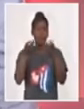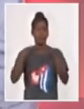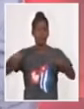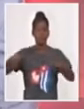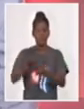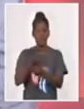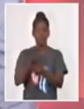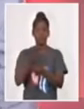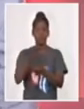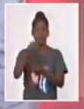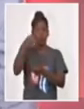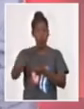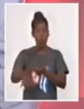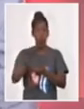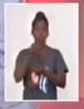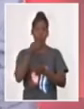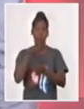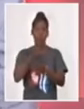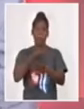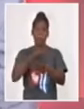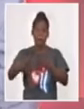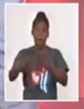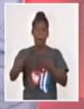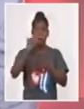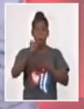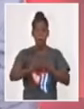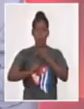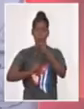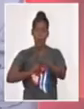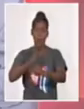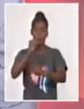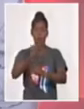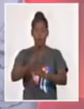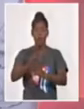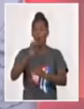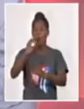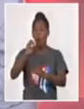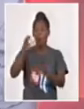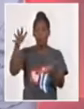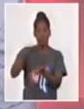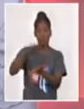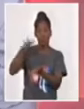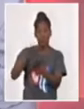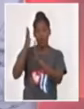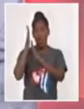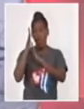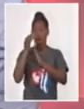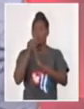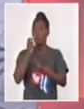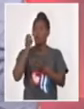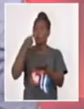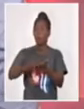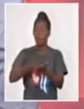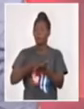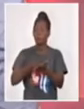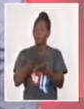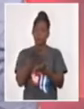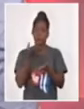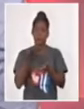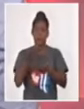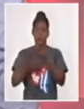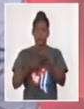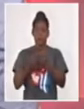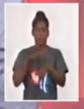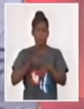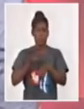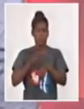tienen un precio, un valor superior a los 2.500 pesos. Podemos decir que en estos momentos ya han